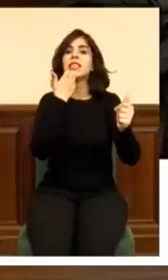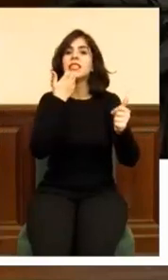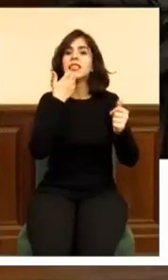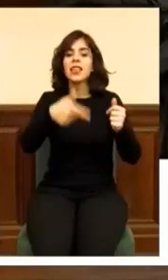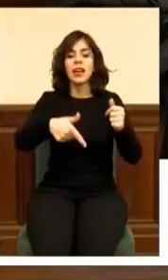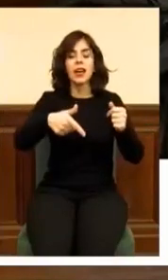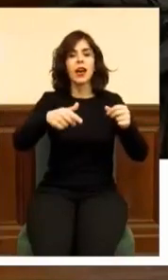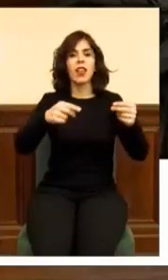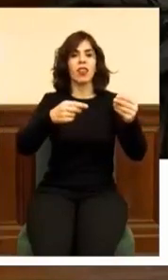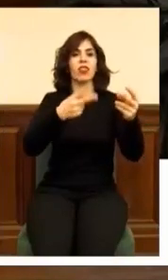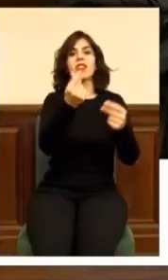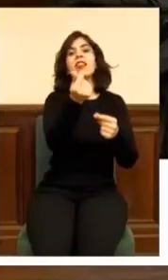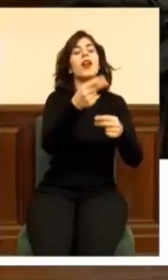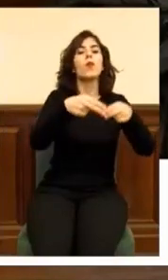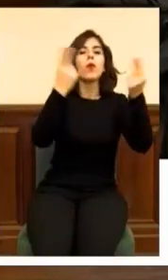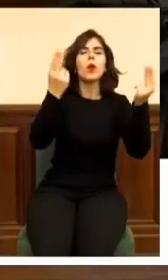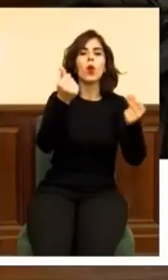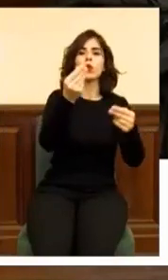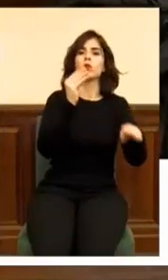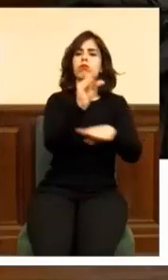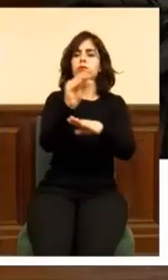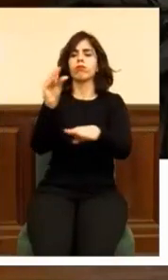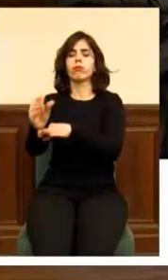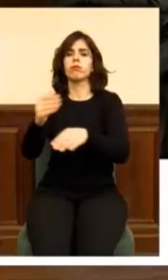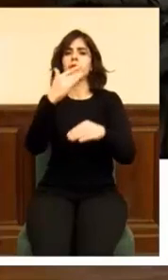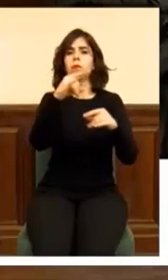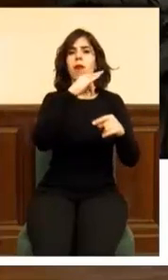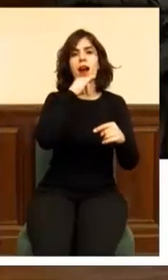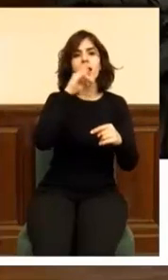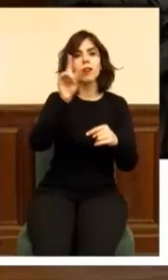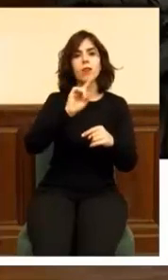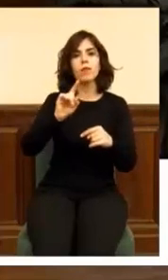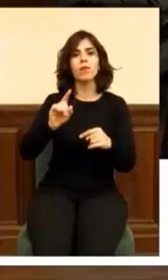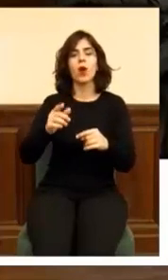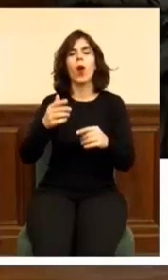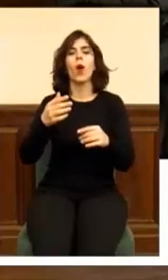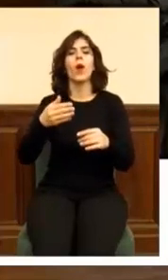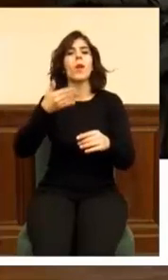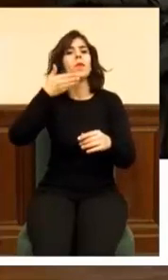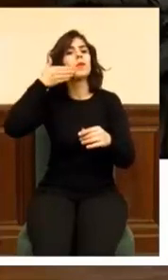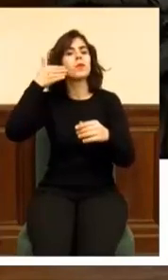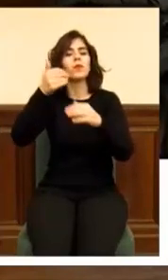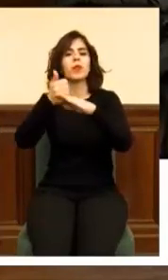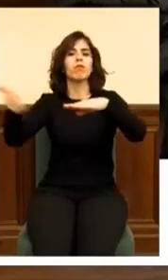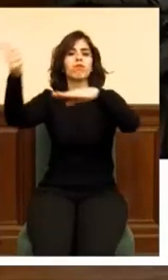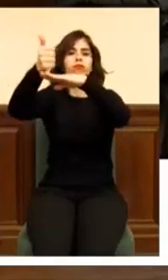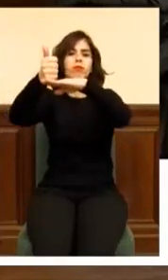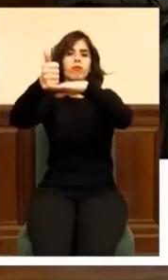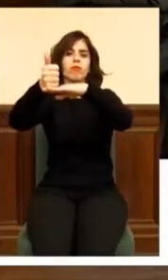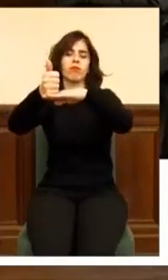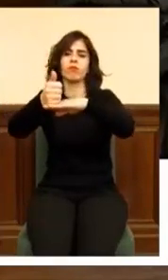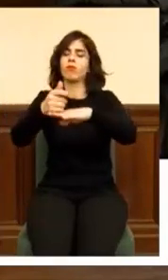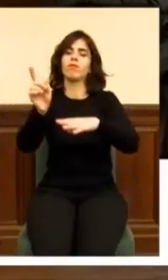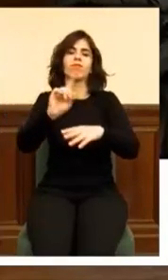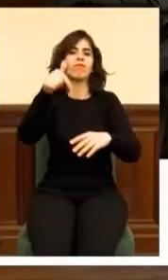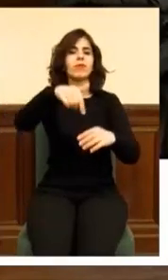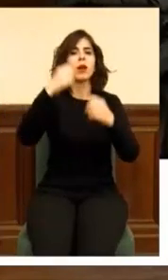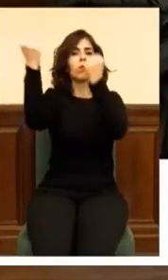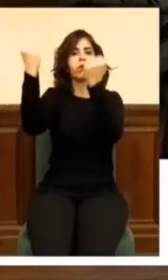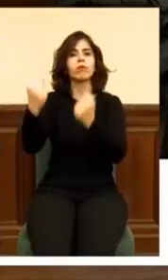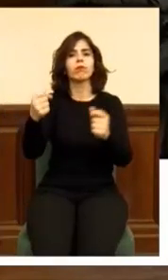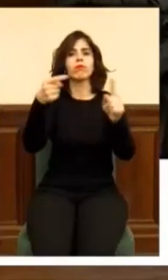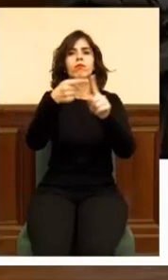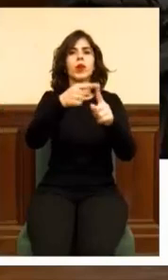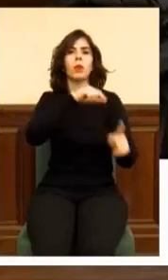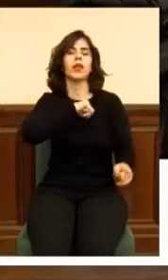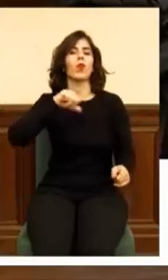dinero público, blindar privilegios, conceder prebendas o utilizar las instituciones para la defensa de